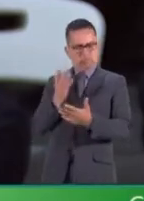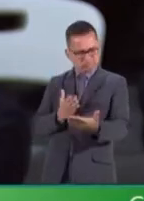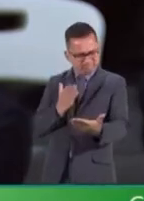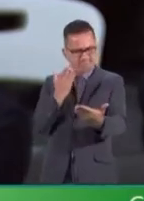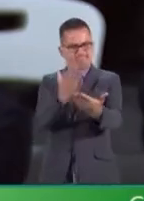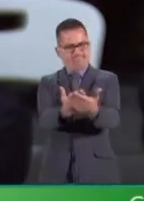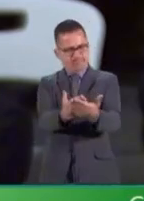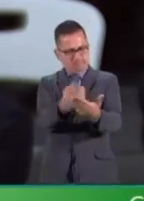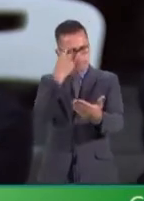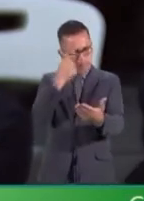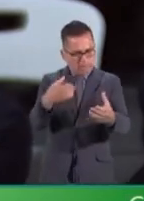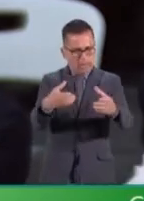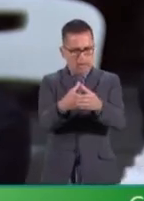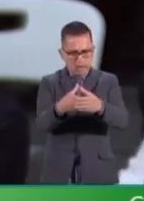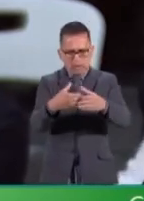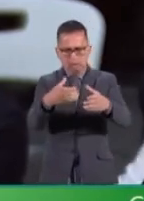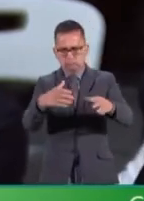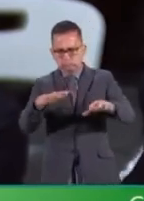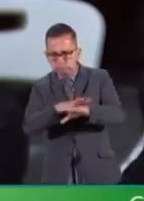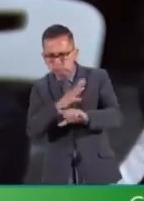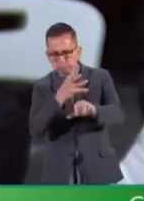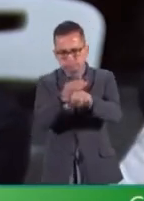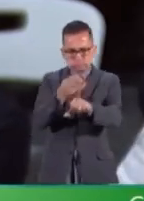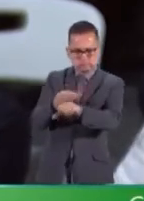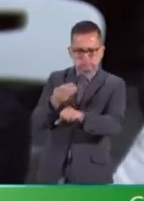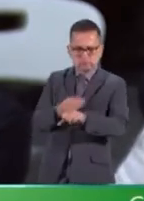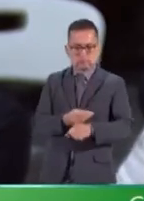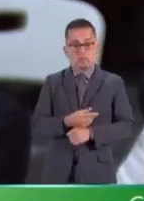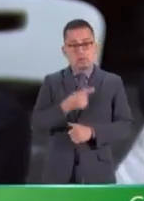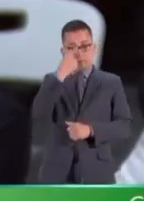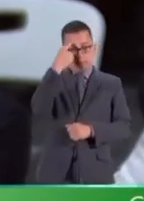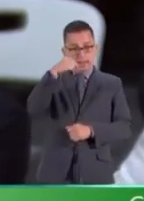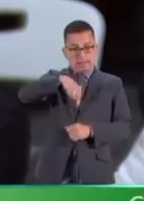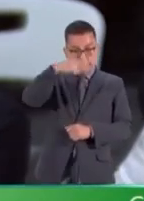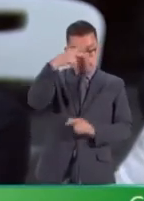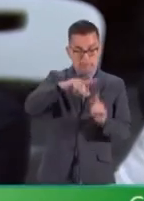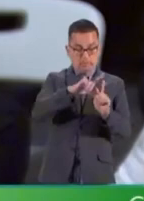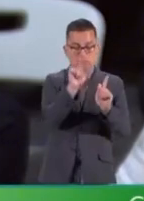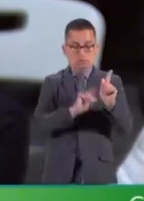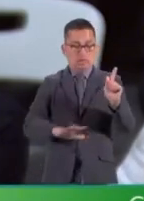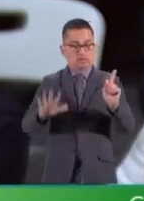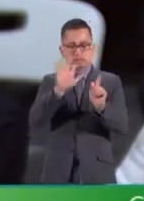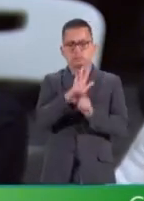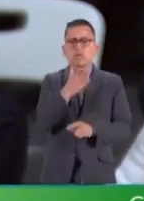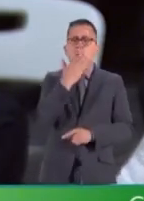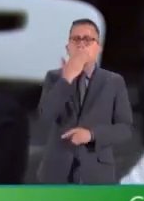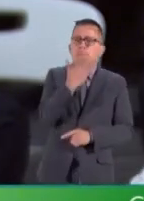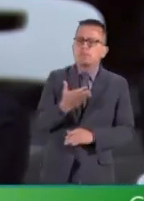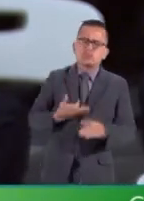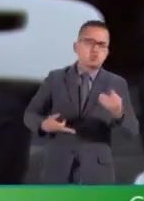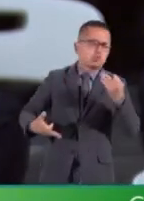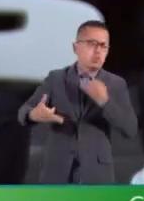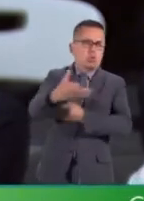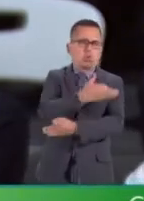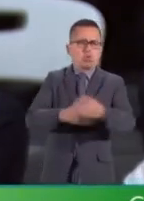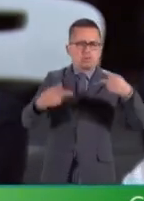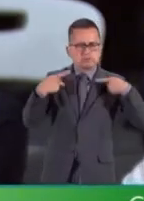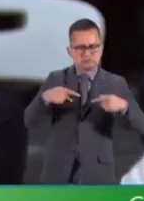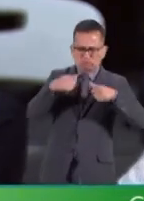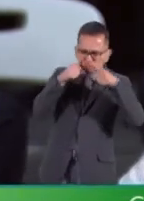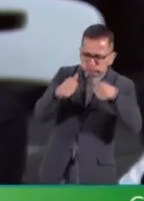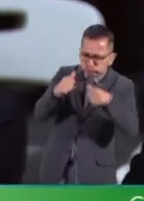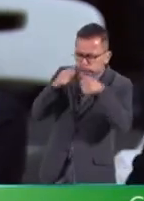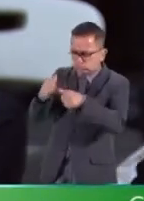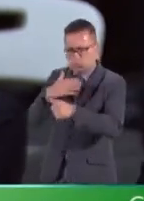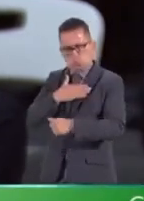justicia en México para que nuestro país, todas y todos, tengan acceso a la justicia.